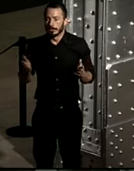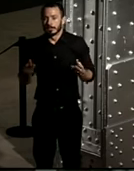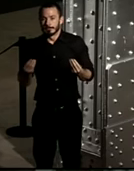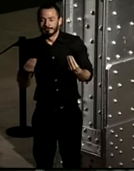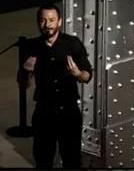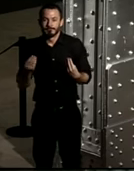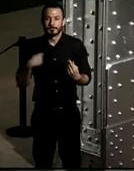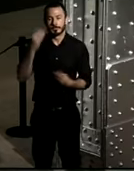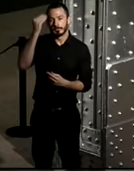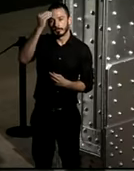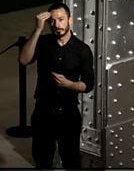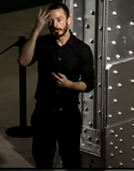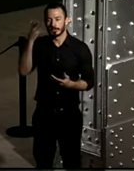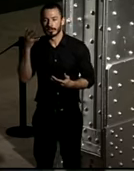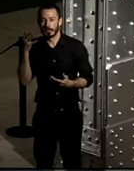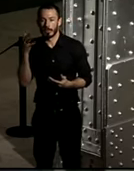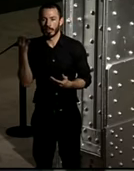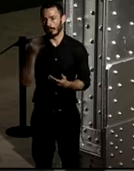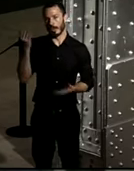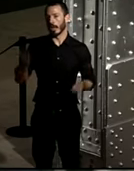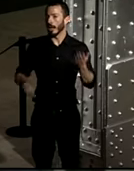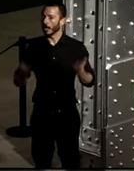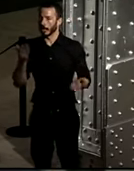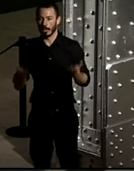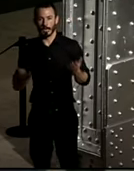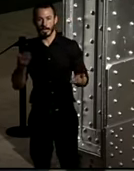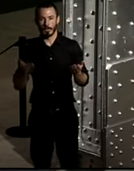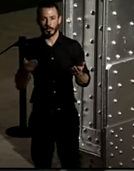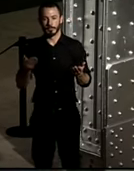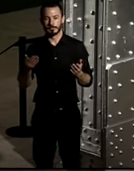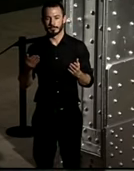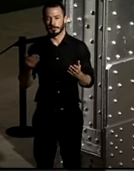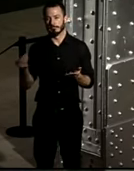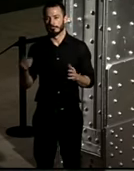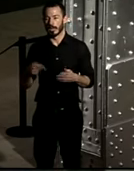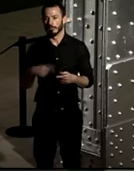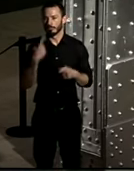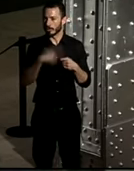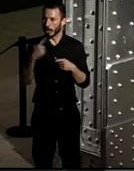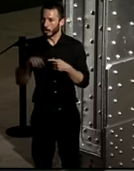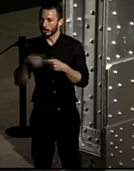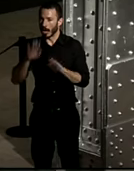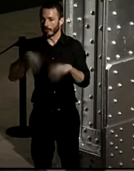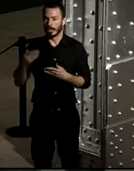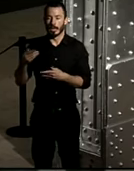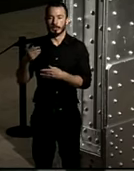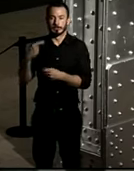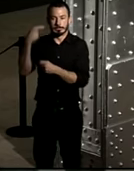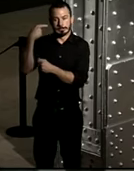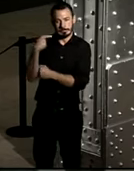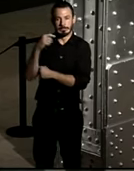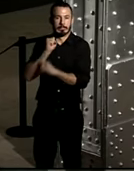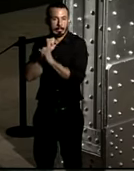pero yo creo que hay que tener ahí un equilibrio. Siempre estás muy condicionado por muchas cosas. Pero ninguno me ha dicho cuánto material tiene yo en la película. No lo